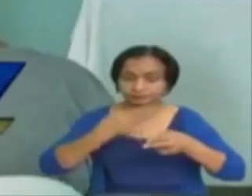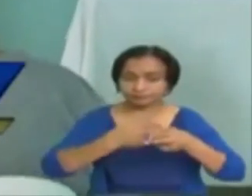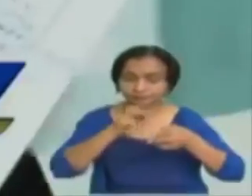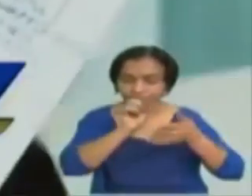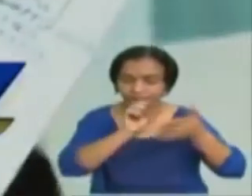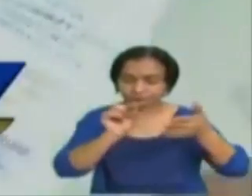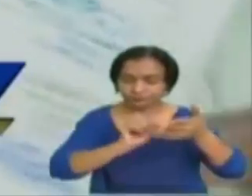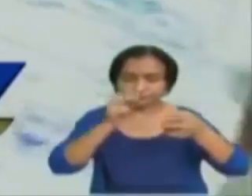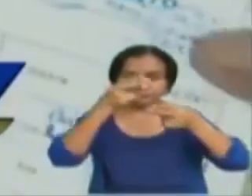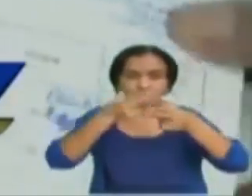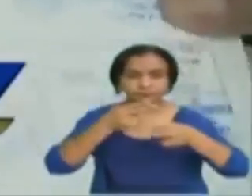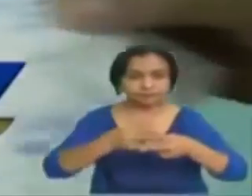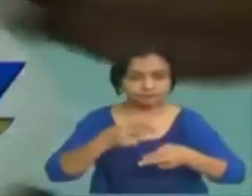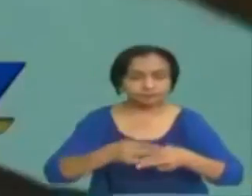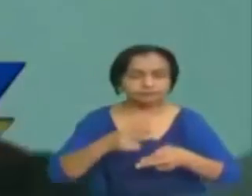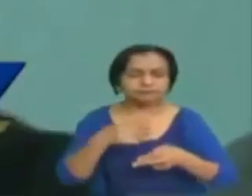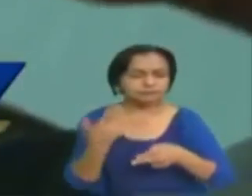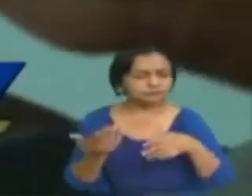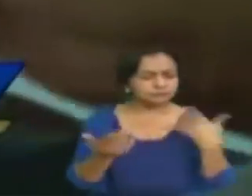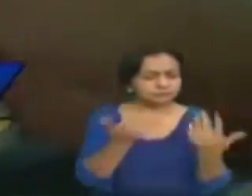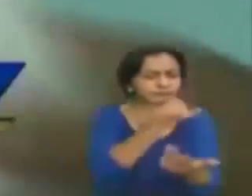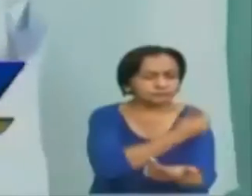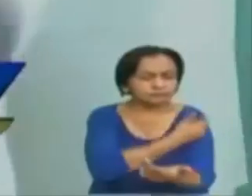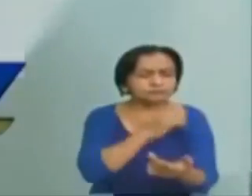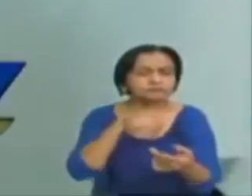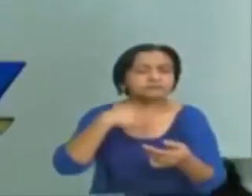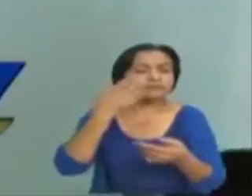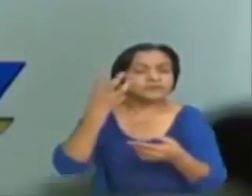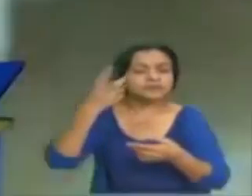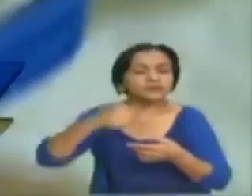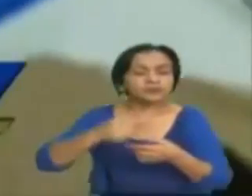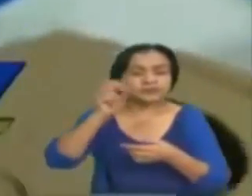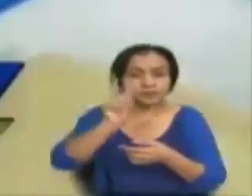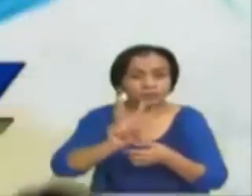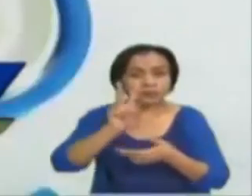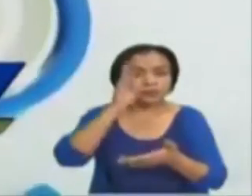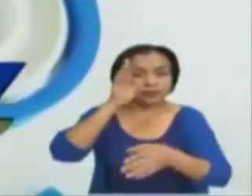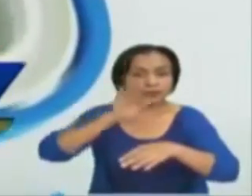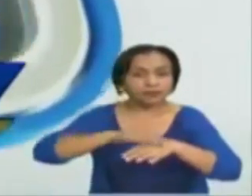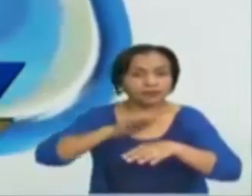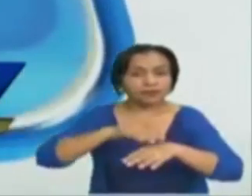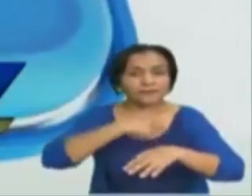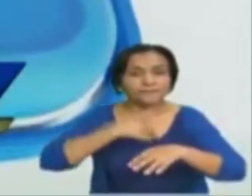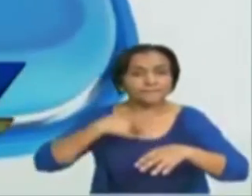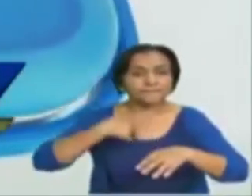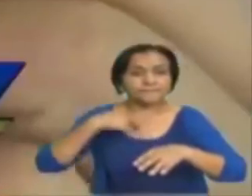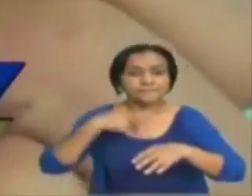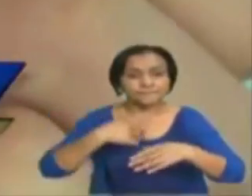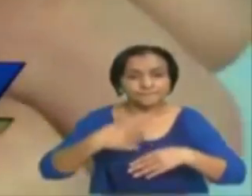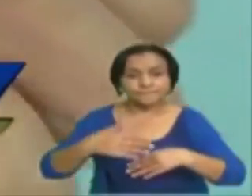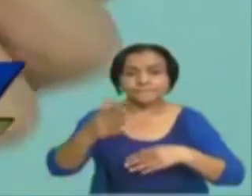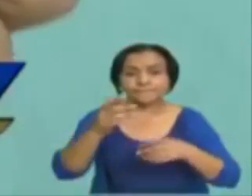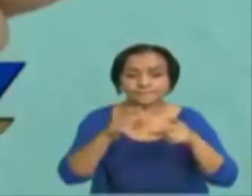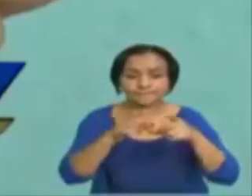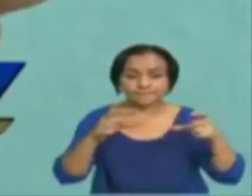con la aplicación del Sputnik. Mañana 27 estaremos en Managua, en el Hospital Berta Calderón, en